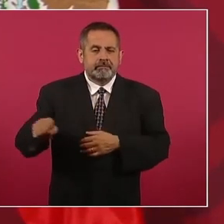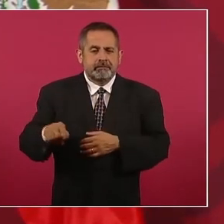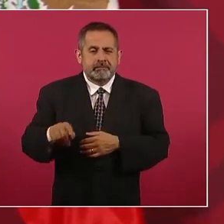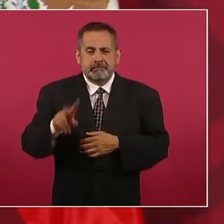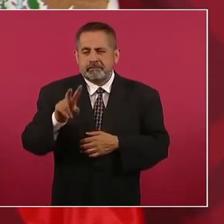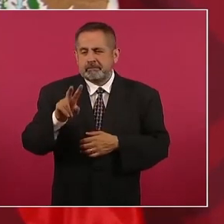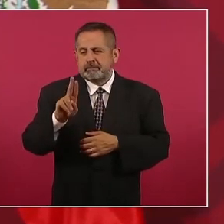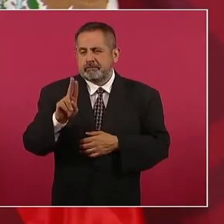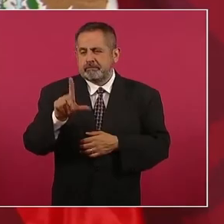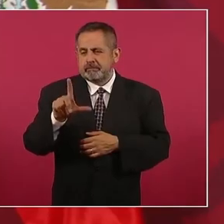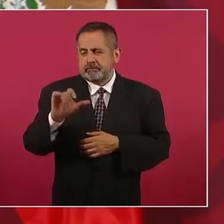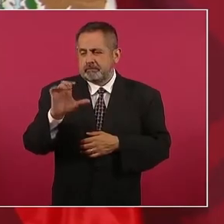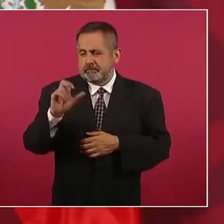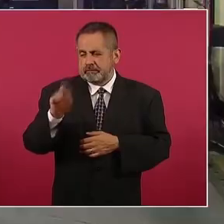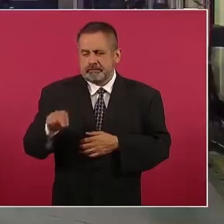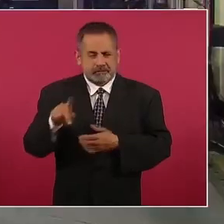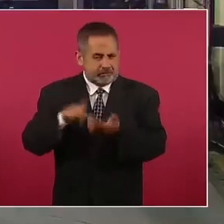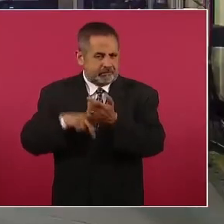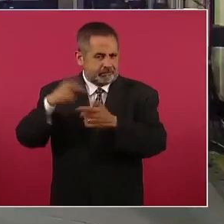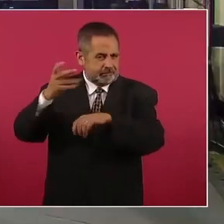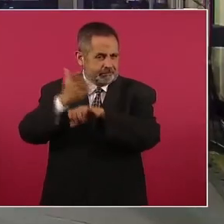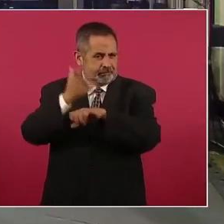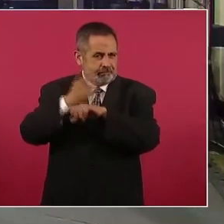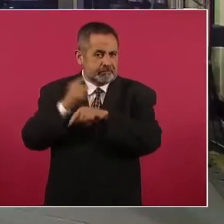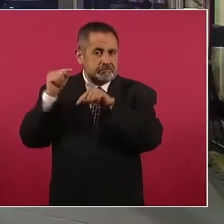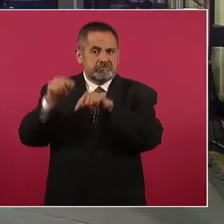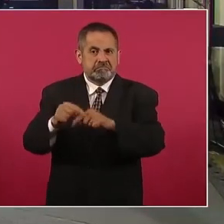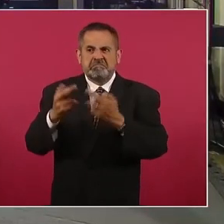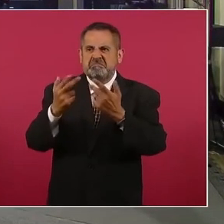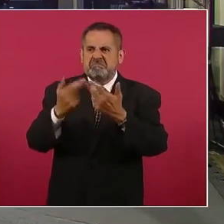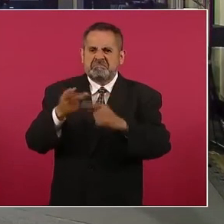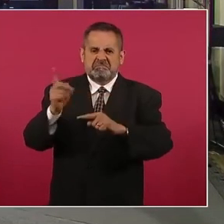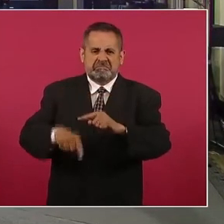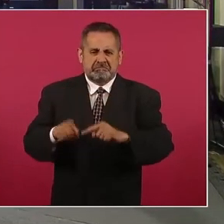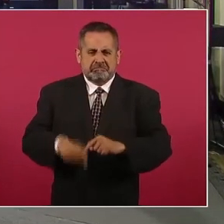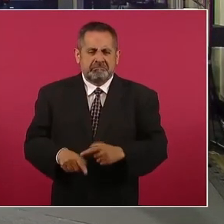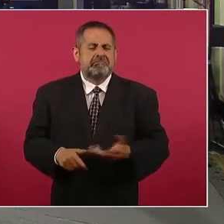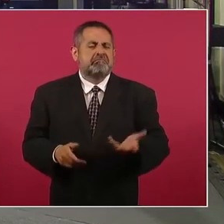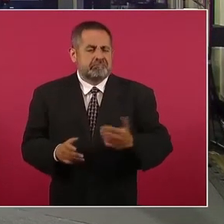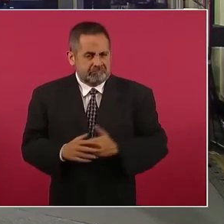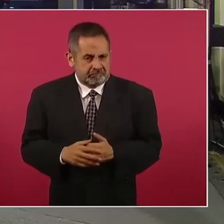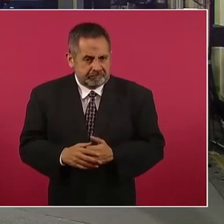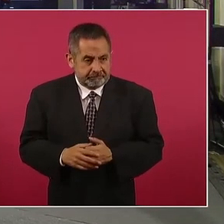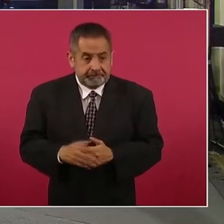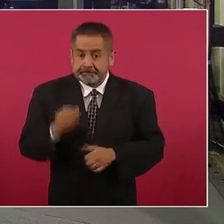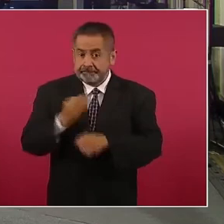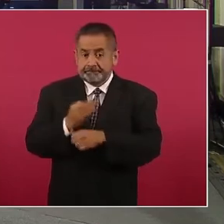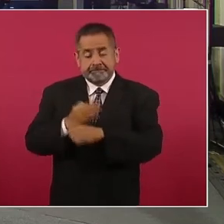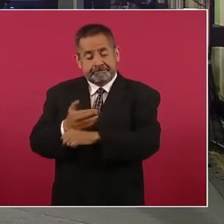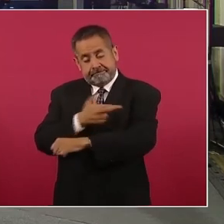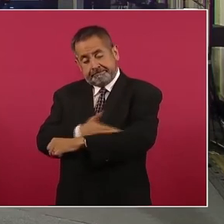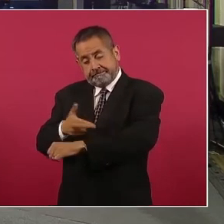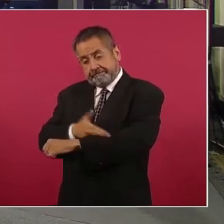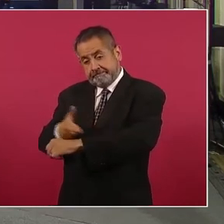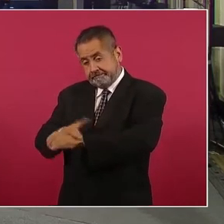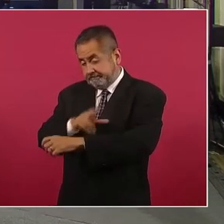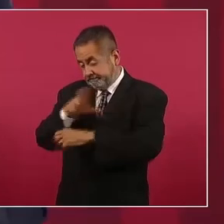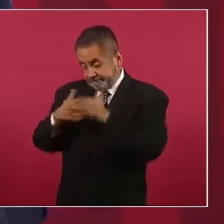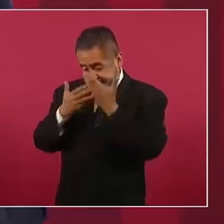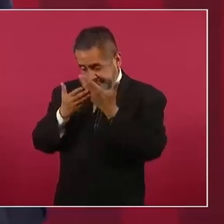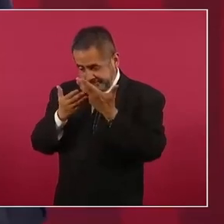Vulcan, de la empresa estadounidense, que ya estamos terminando de hacer todo el estudio